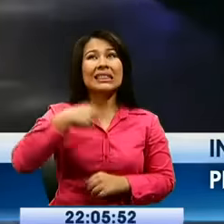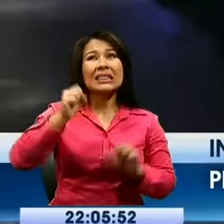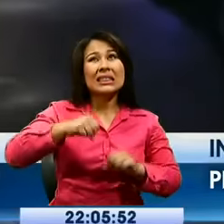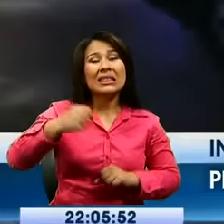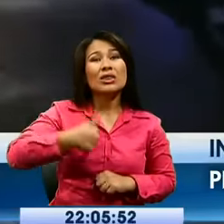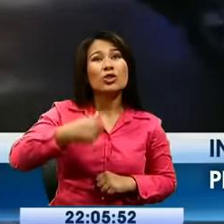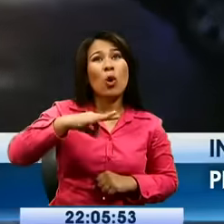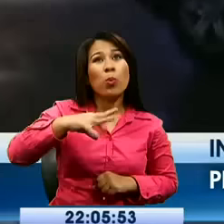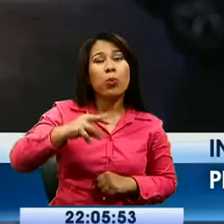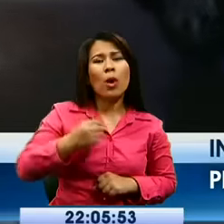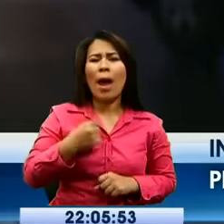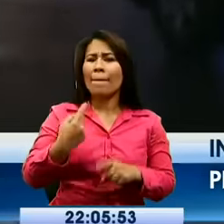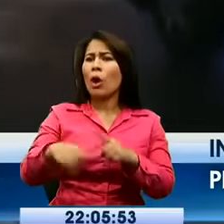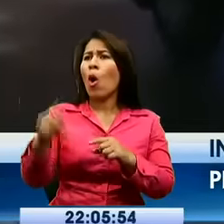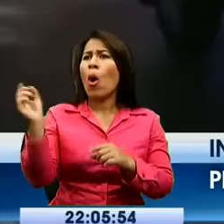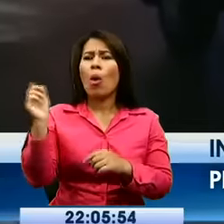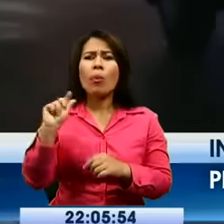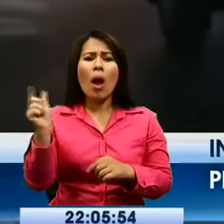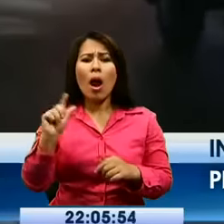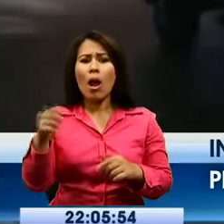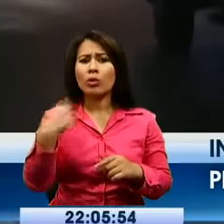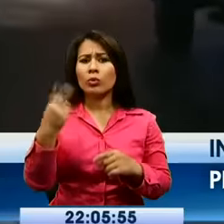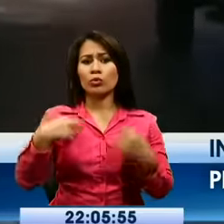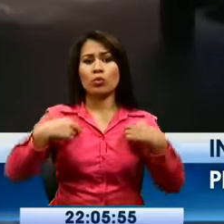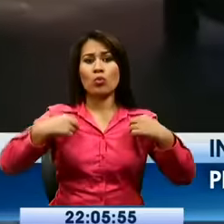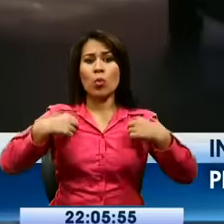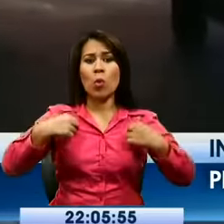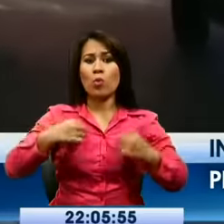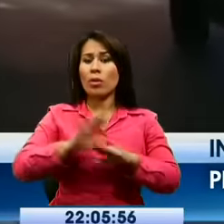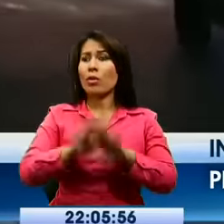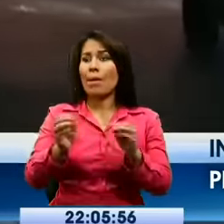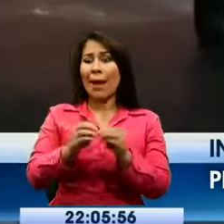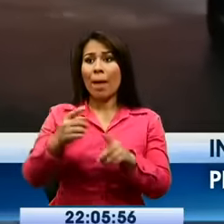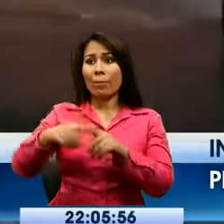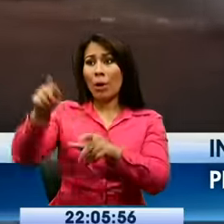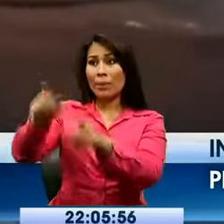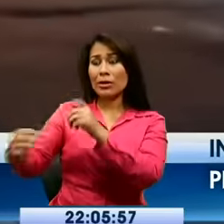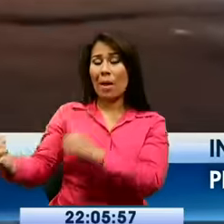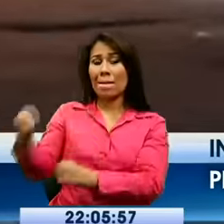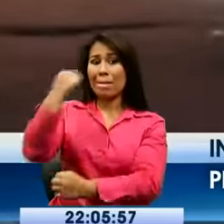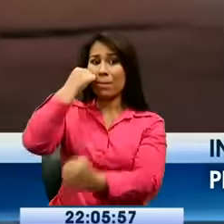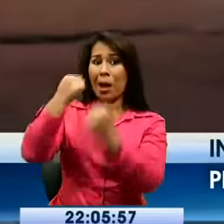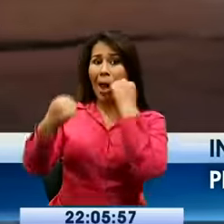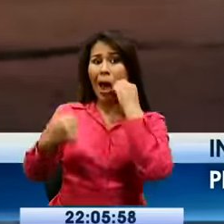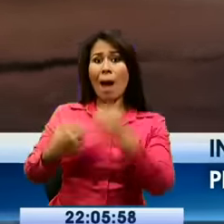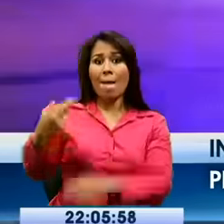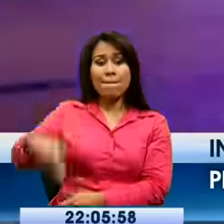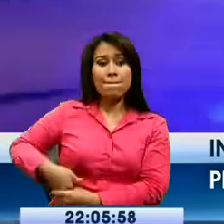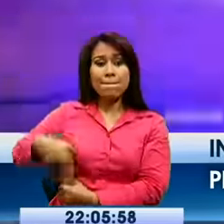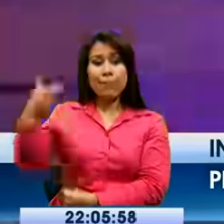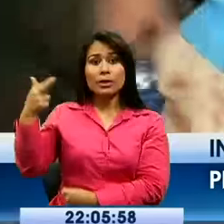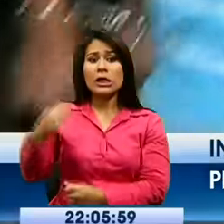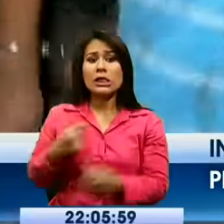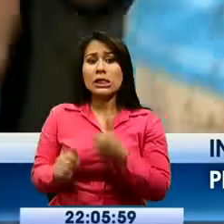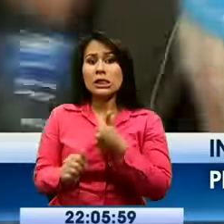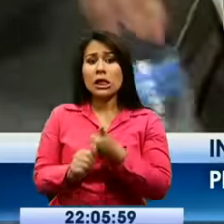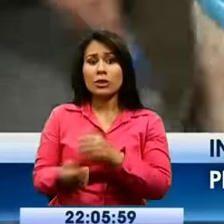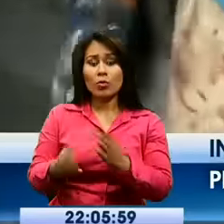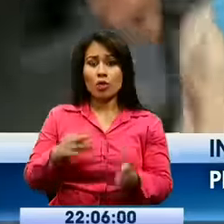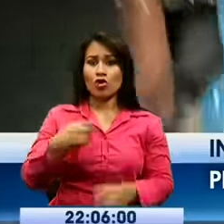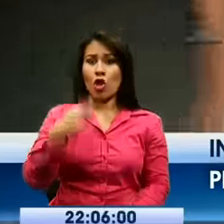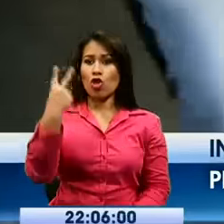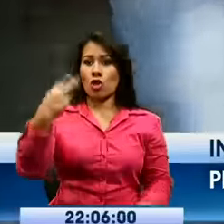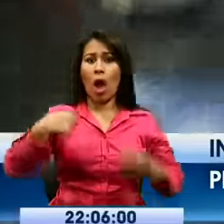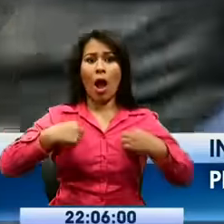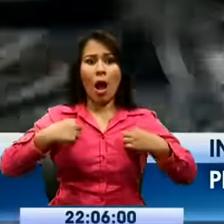pero de menor valor. En su defensa aseguró que fue víctima de varios golpes y que supuestamente casi lo matan. Solamente por